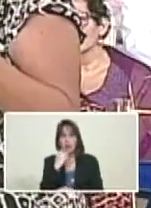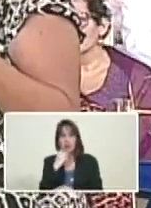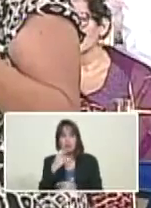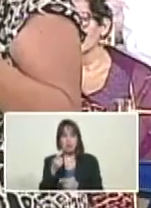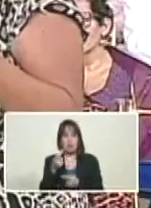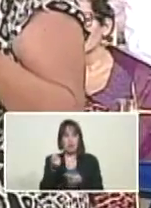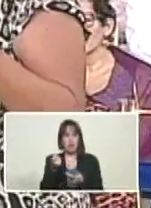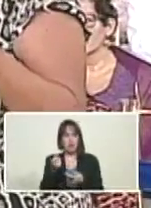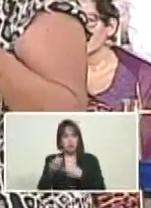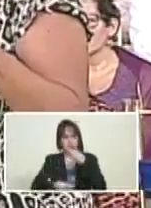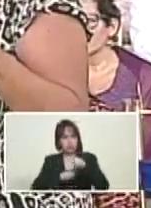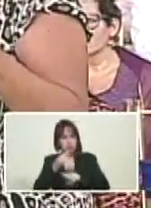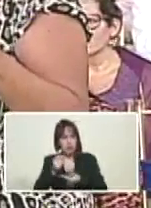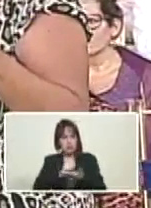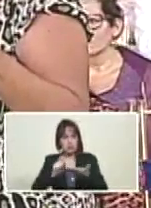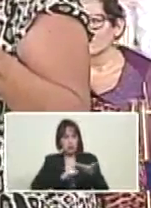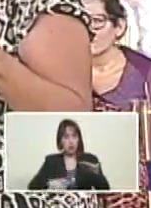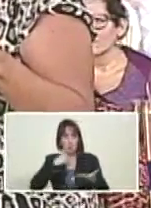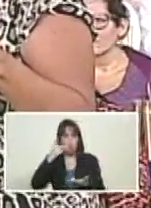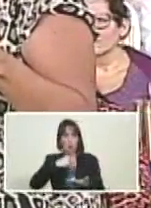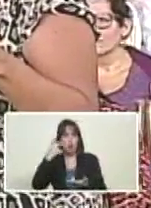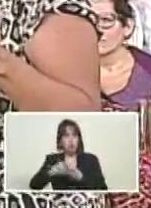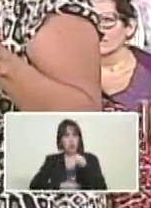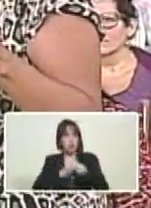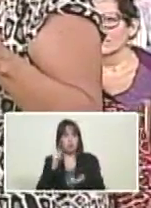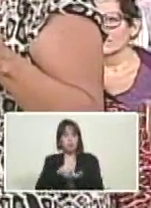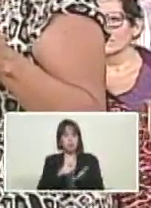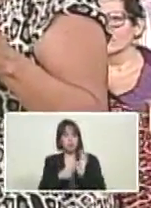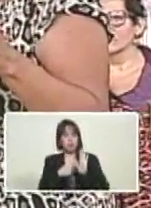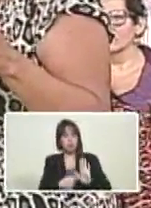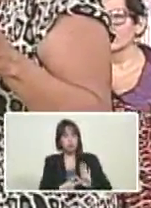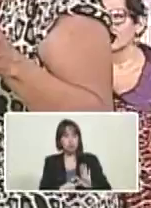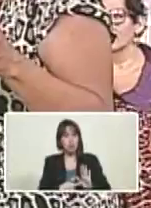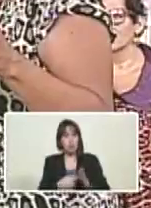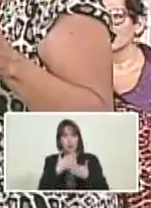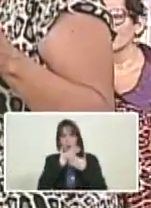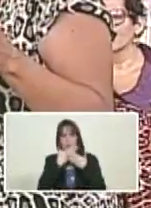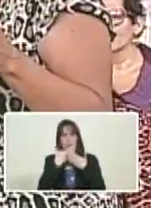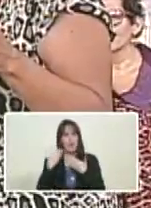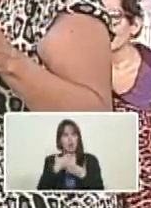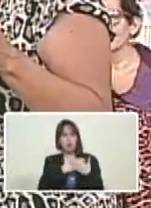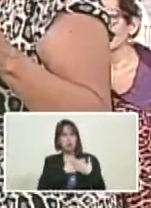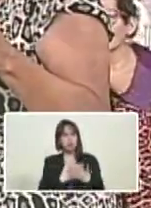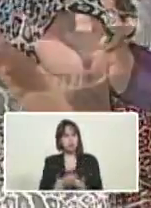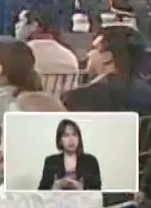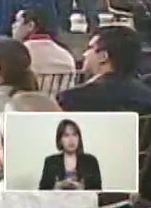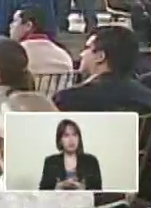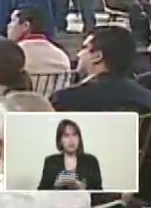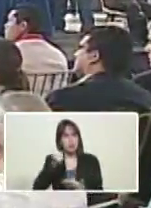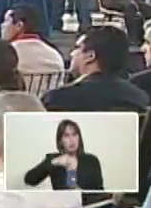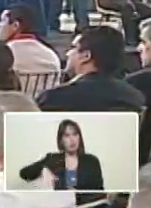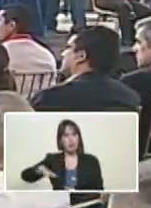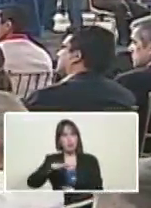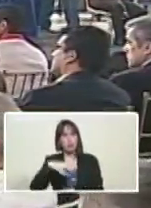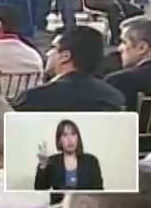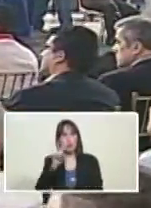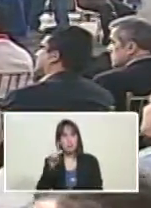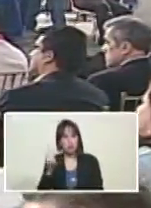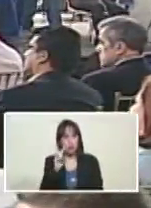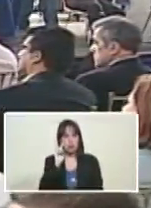políticas y ejecución de forma efectiva y protagónica en pro del pueblo venezolano bajo el concepto de la